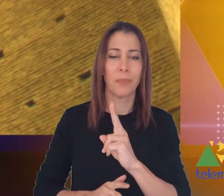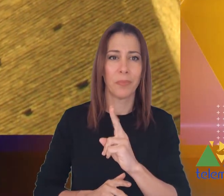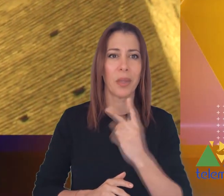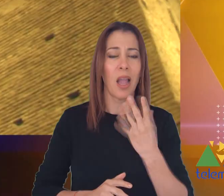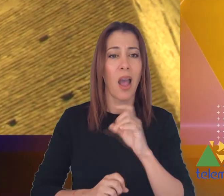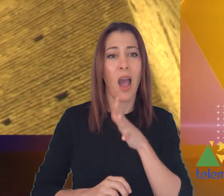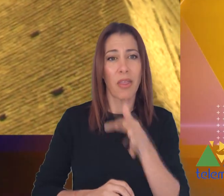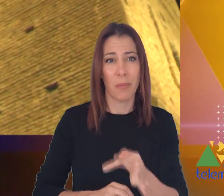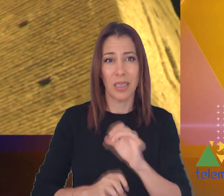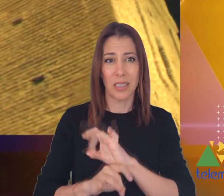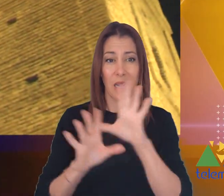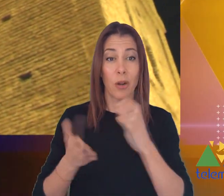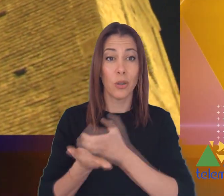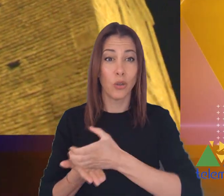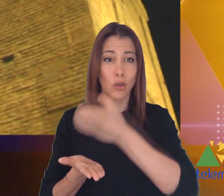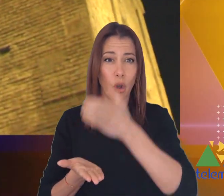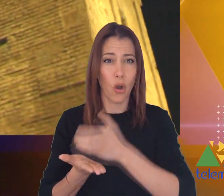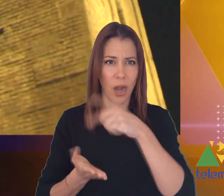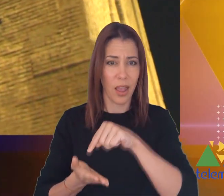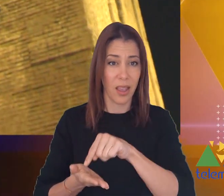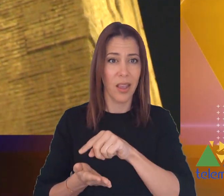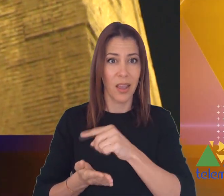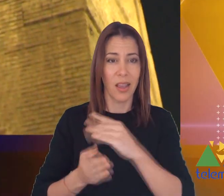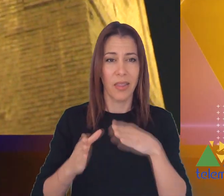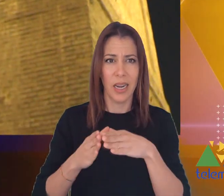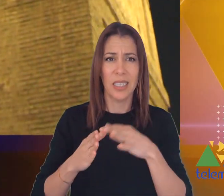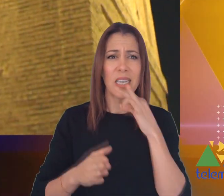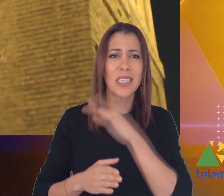pues evidentemente la torre de la iglesia. Esta torre, que es del